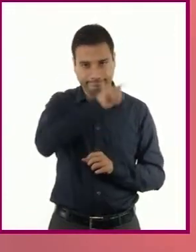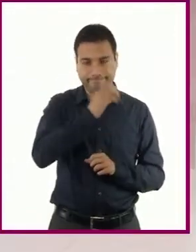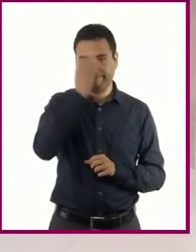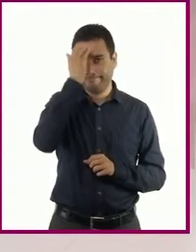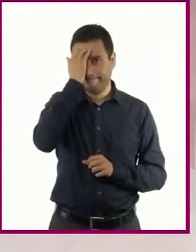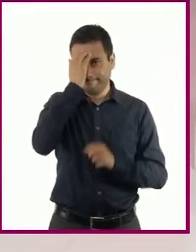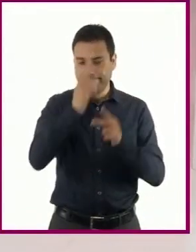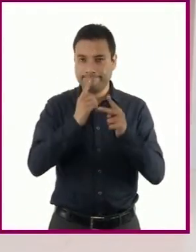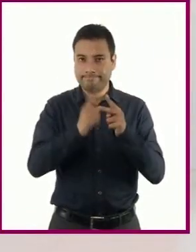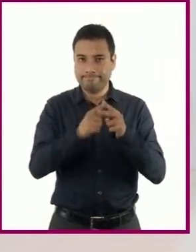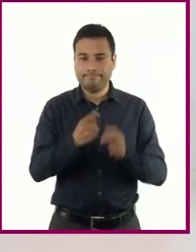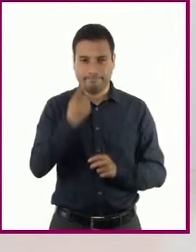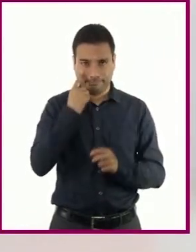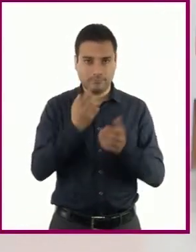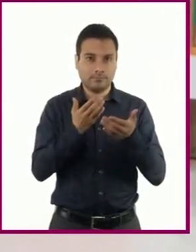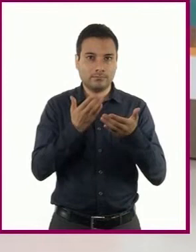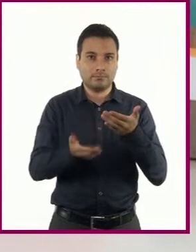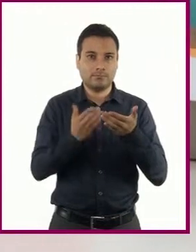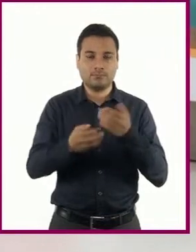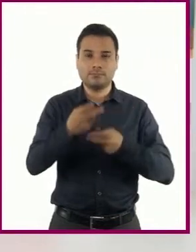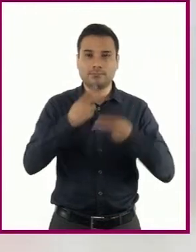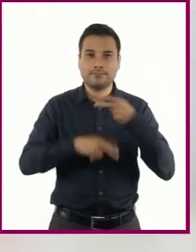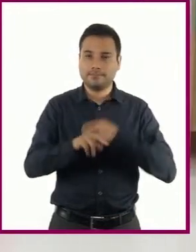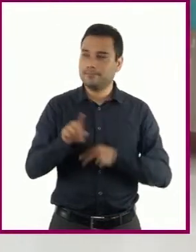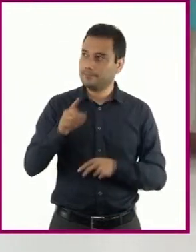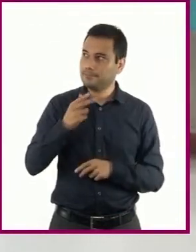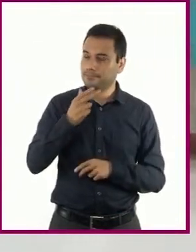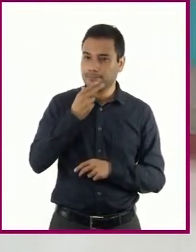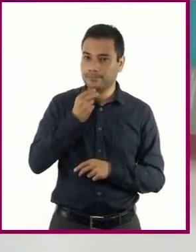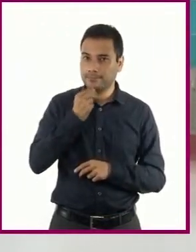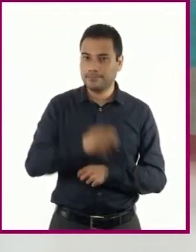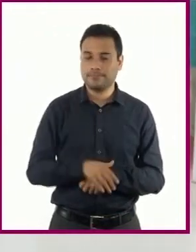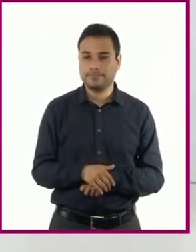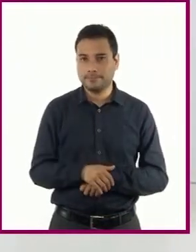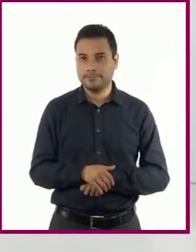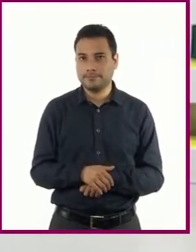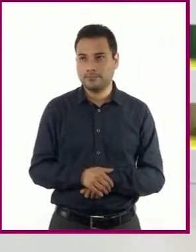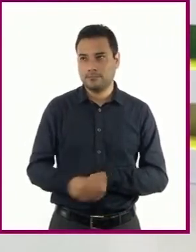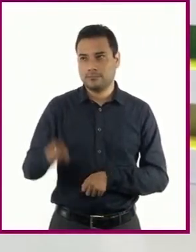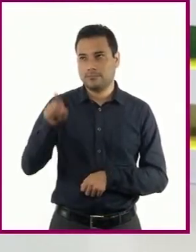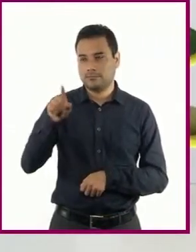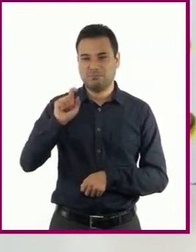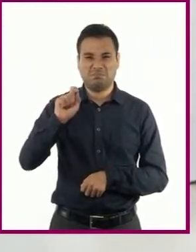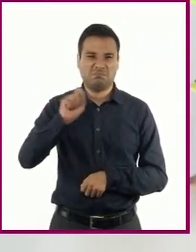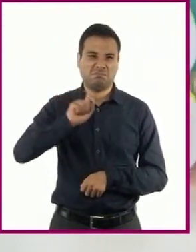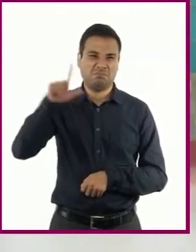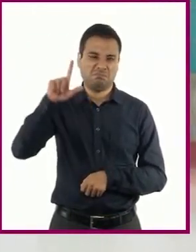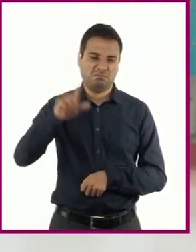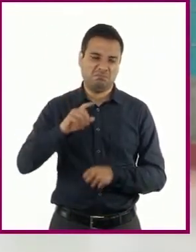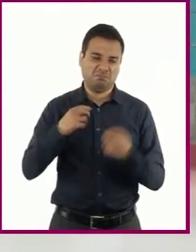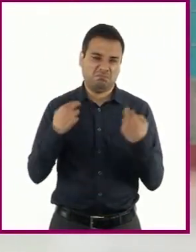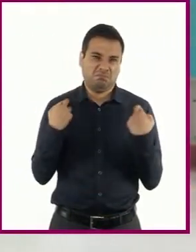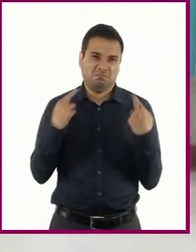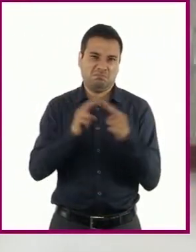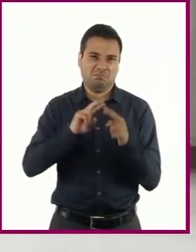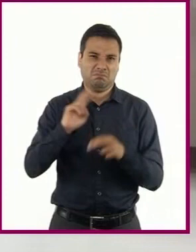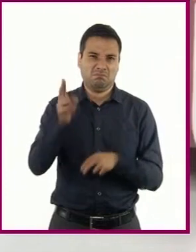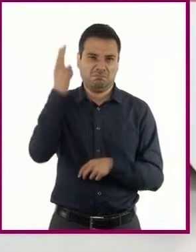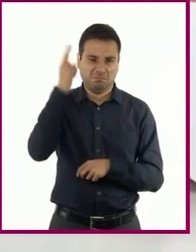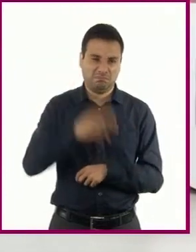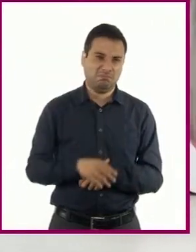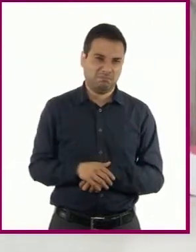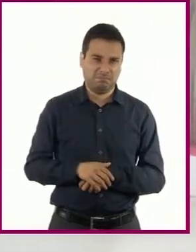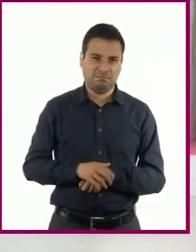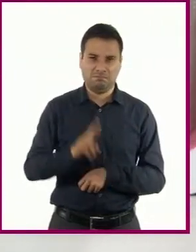Para ello, nos acompaña el doctor Silvestre Alaves Espidio, académico e investigador de la Universidad